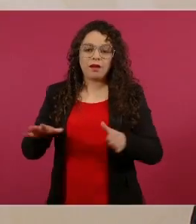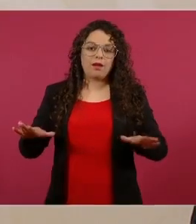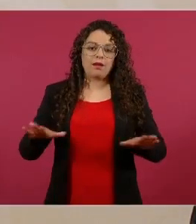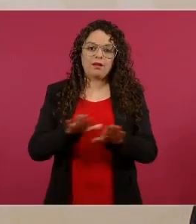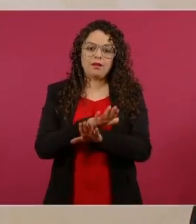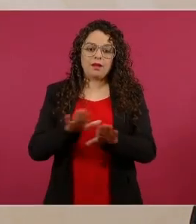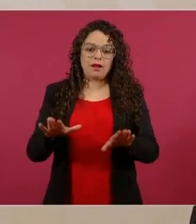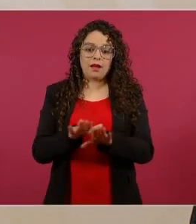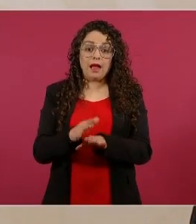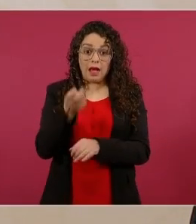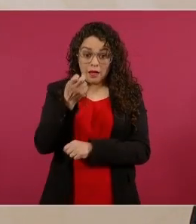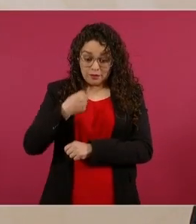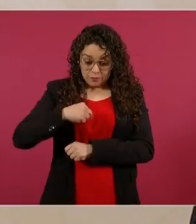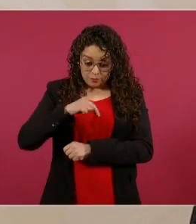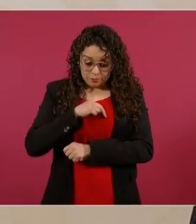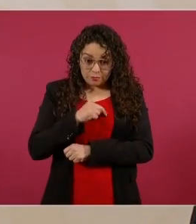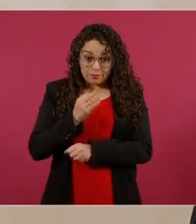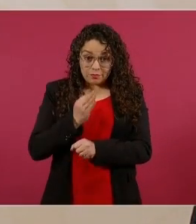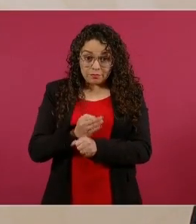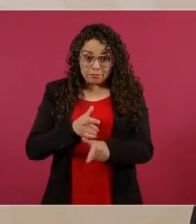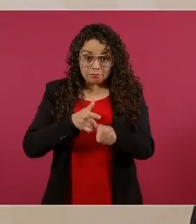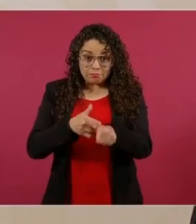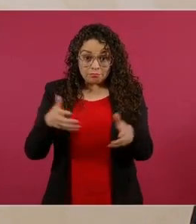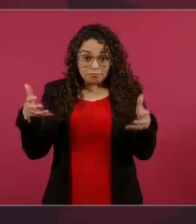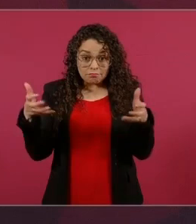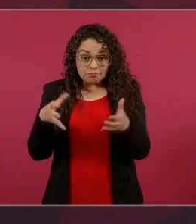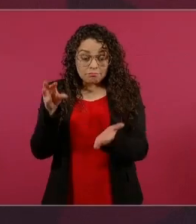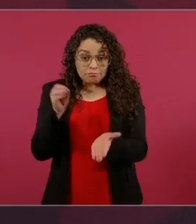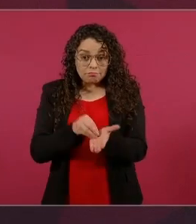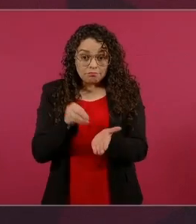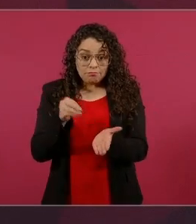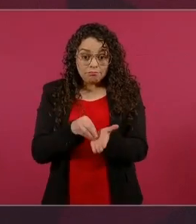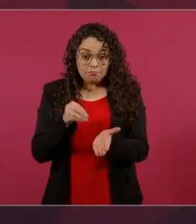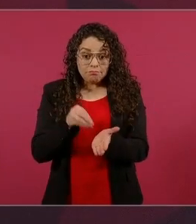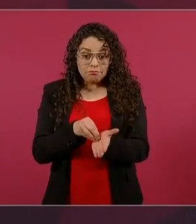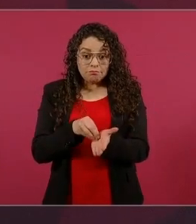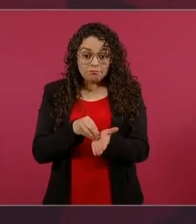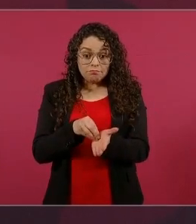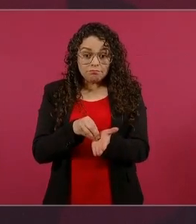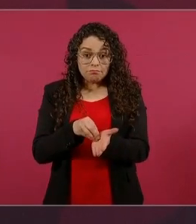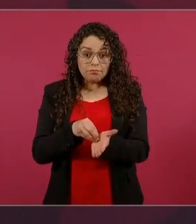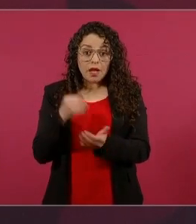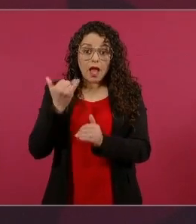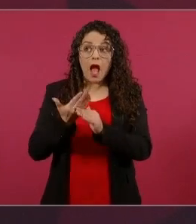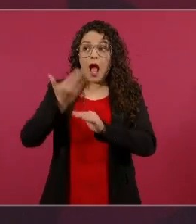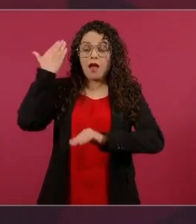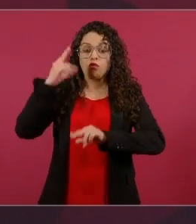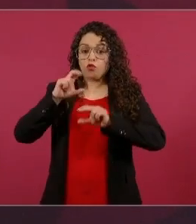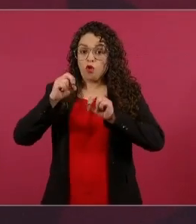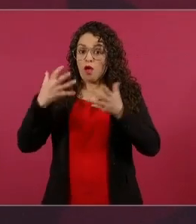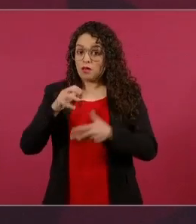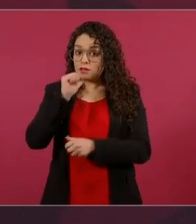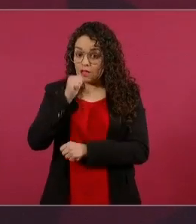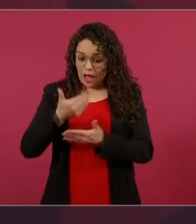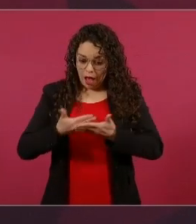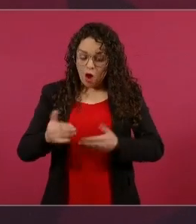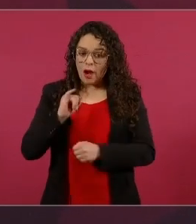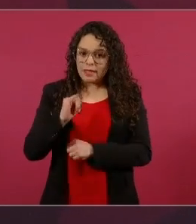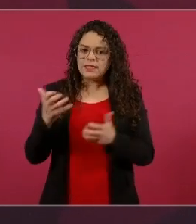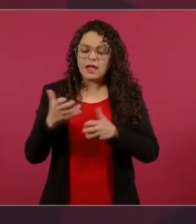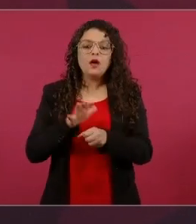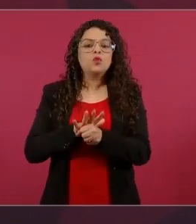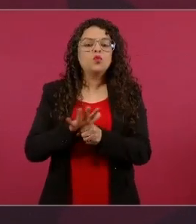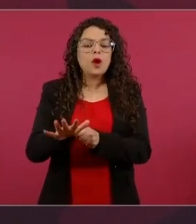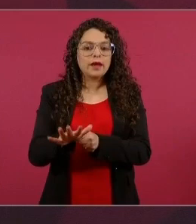hemos hecho y lo que hemos hecho que no se hacía antes